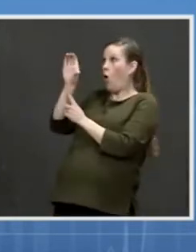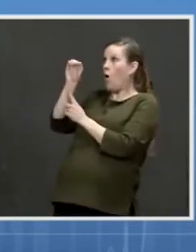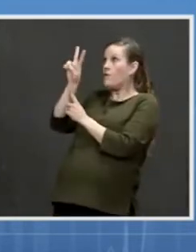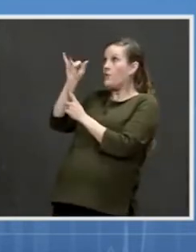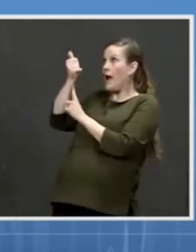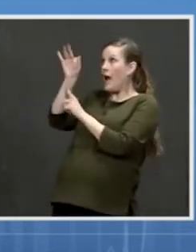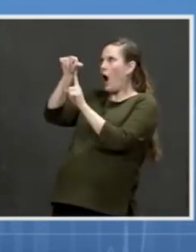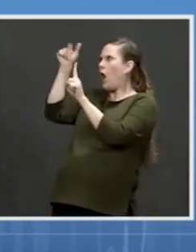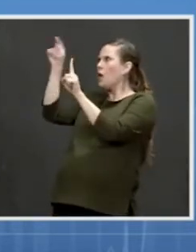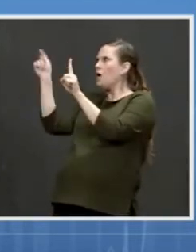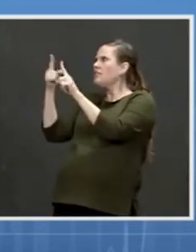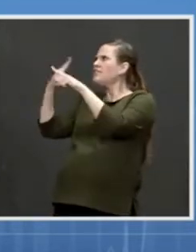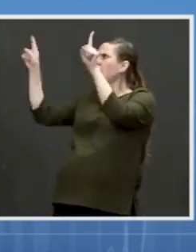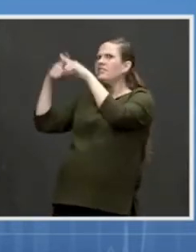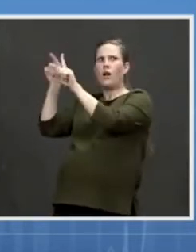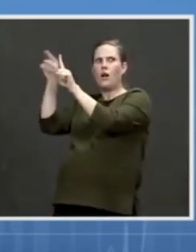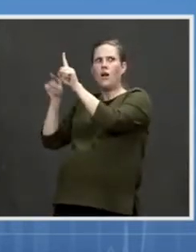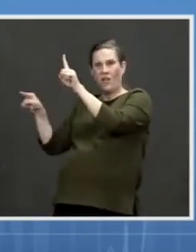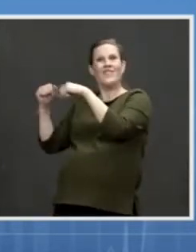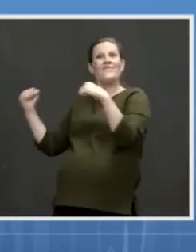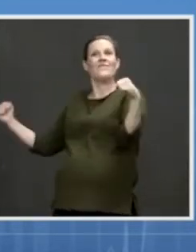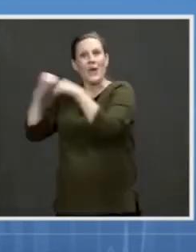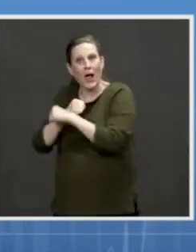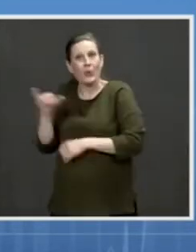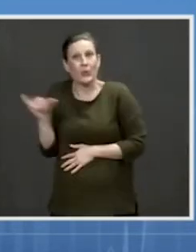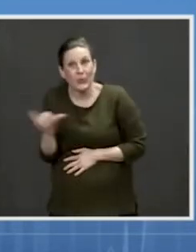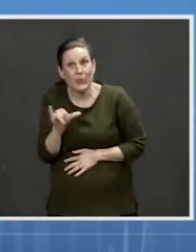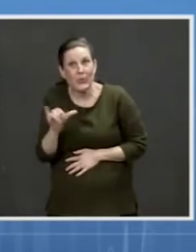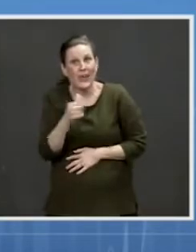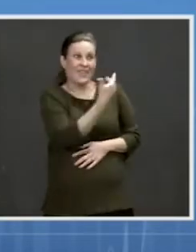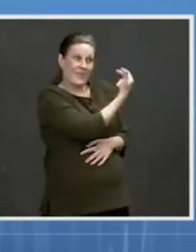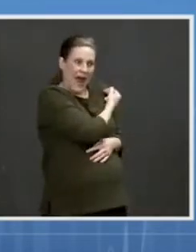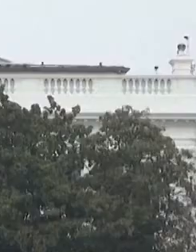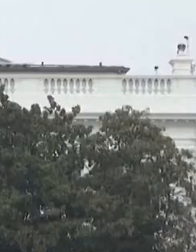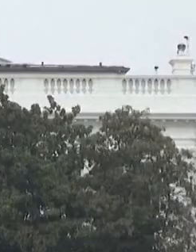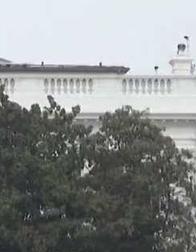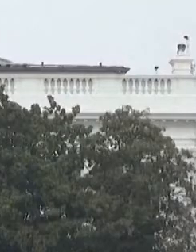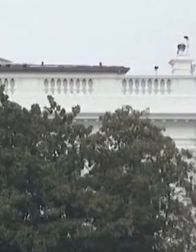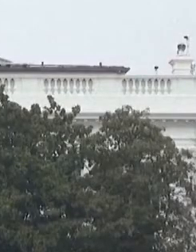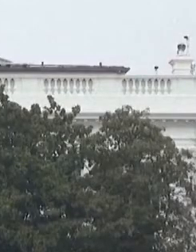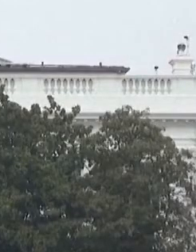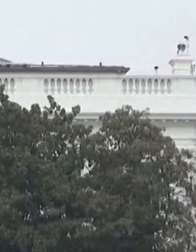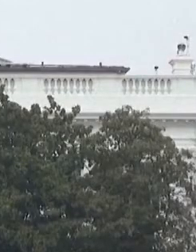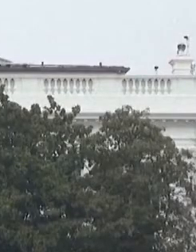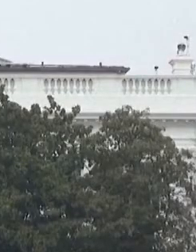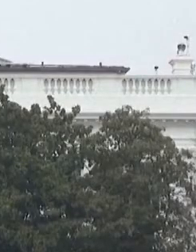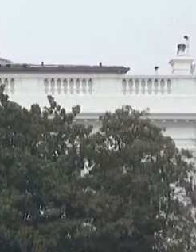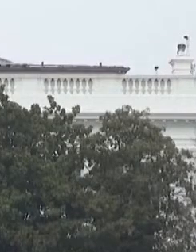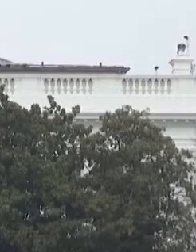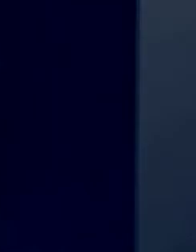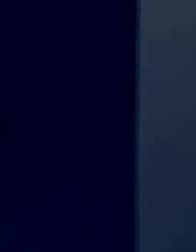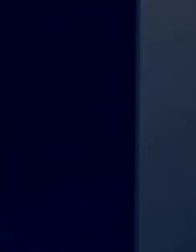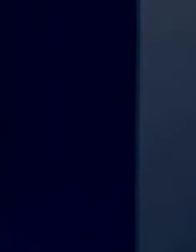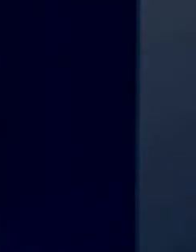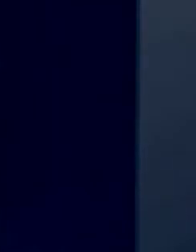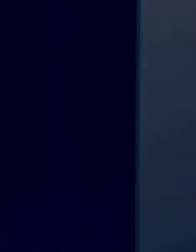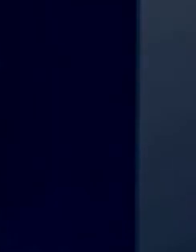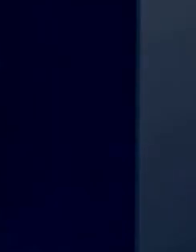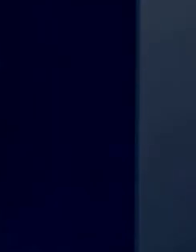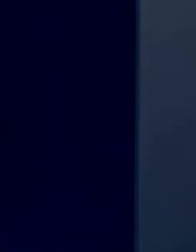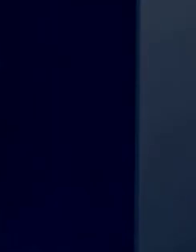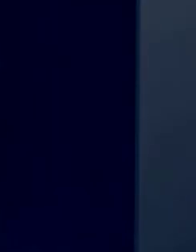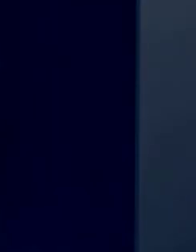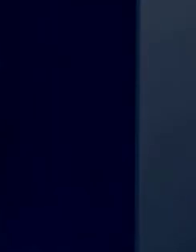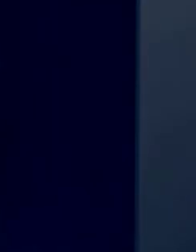proteger contra una gama de variables por lo tanto la vacuna esté disponible vacunas y entre tanto la administración baiden empezó a trabajar